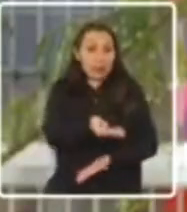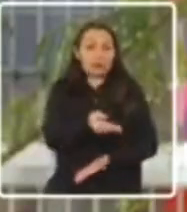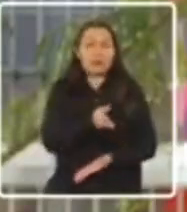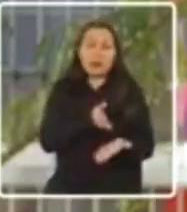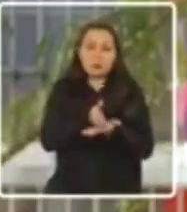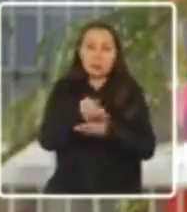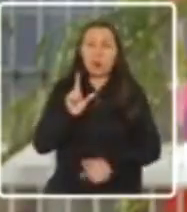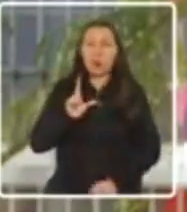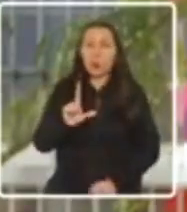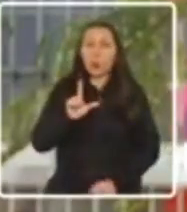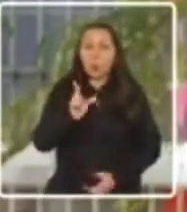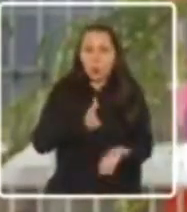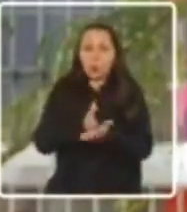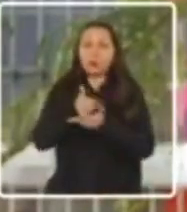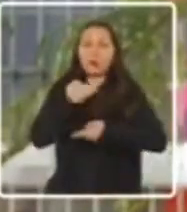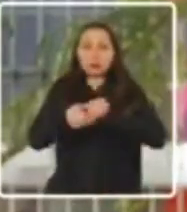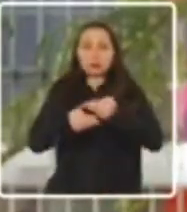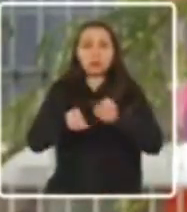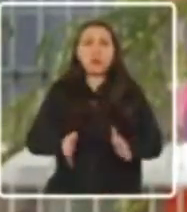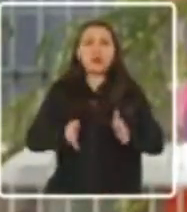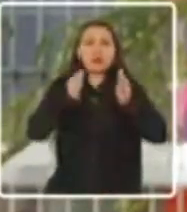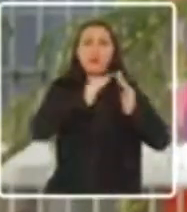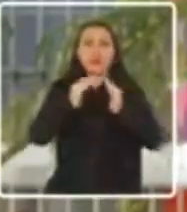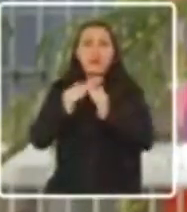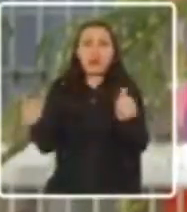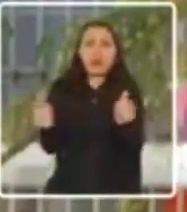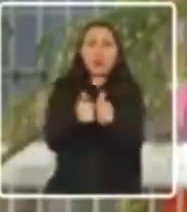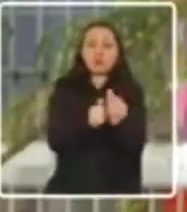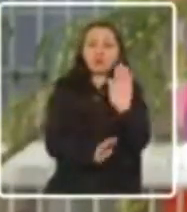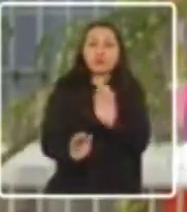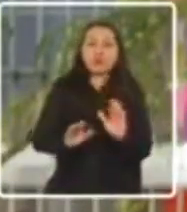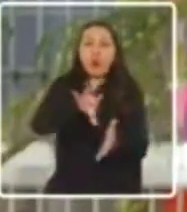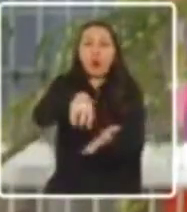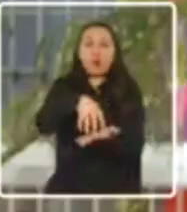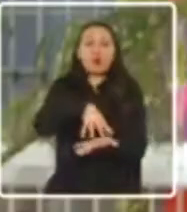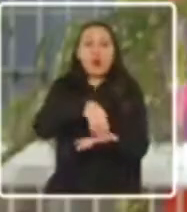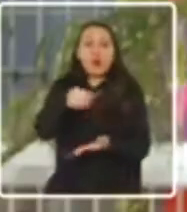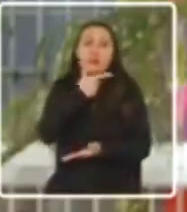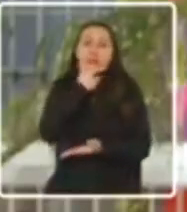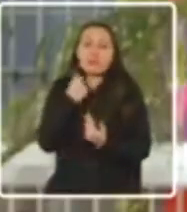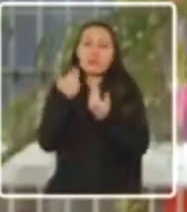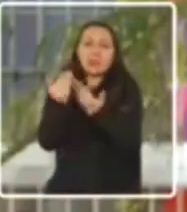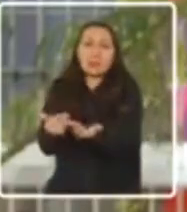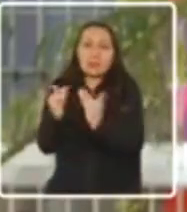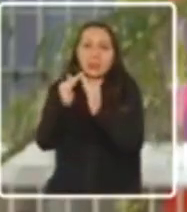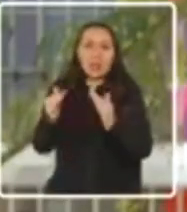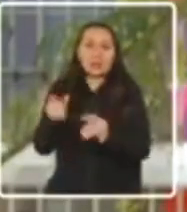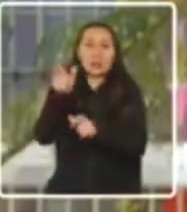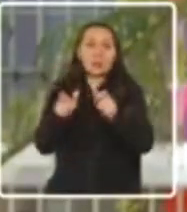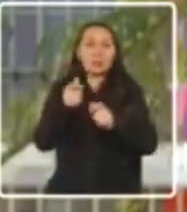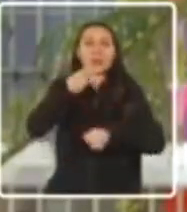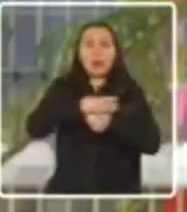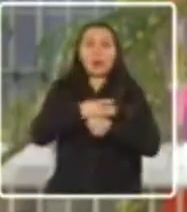A partir de julio va a entrar en funcionamiento un condominio de viviendas tuteladas en la comuna de Arica, que va a facilitar viviendas a nuevas